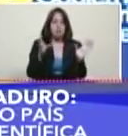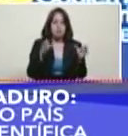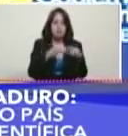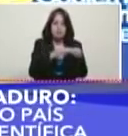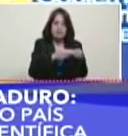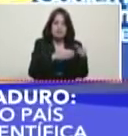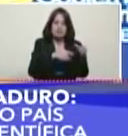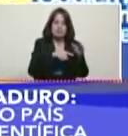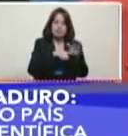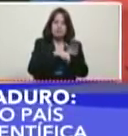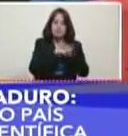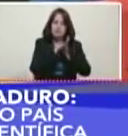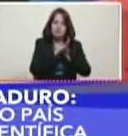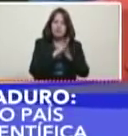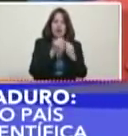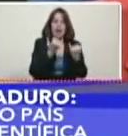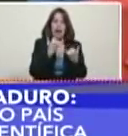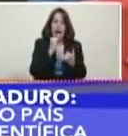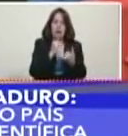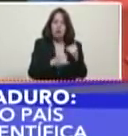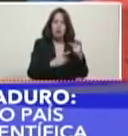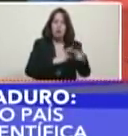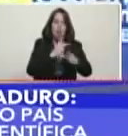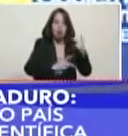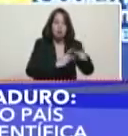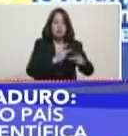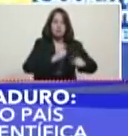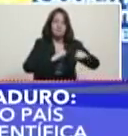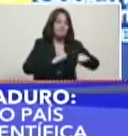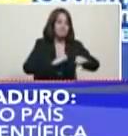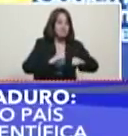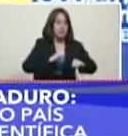proceso, es un proceso. Venezuela cruje